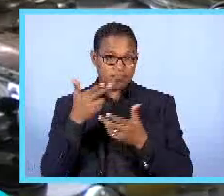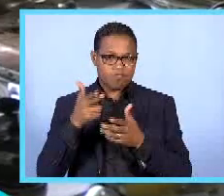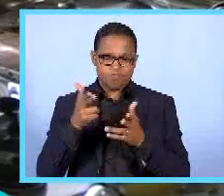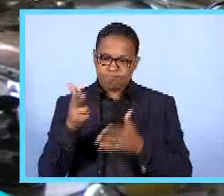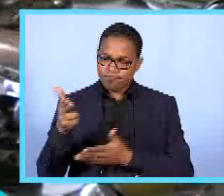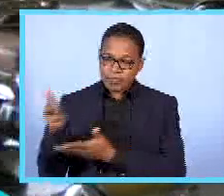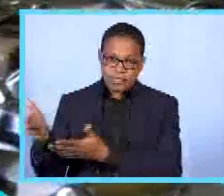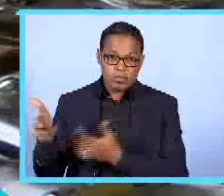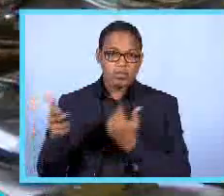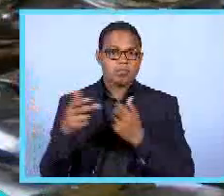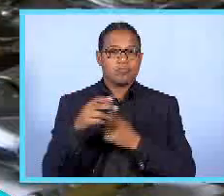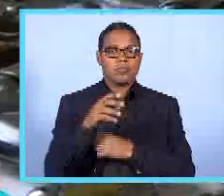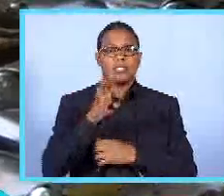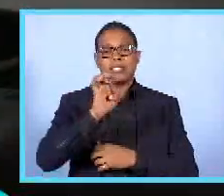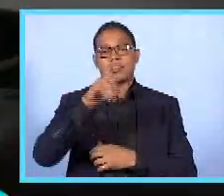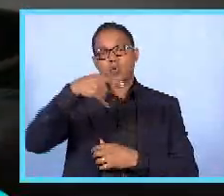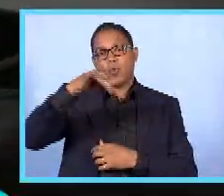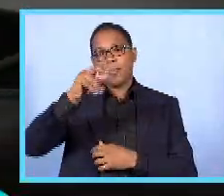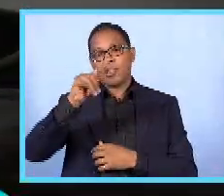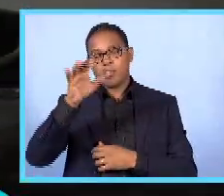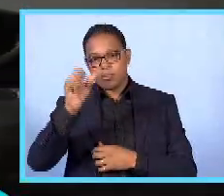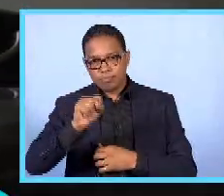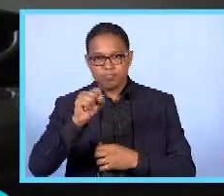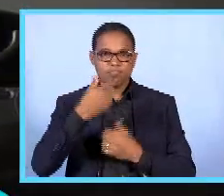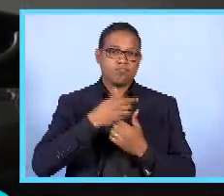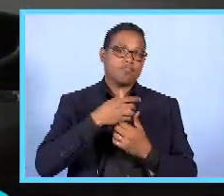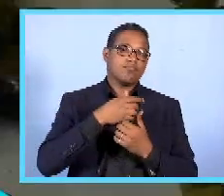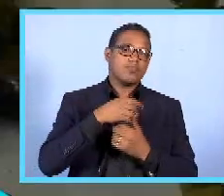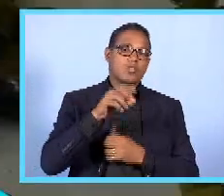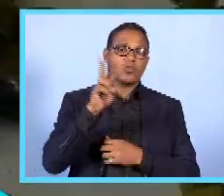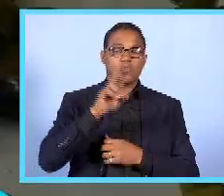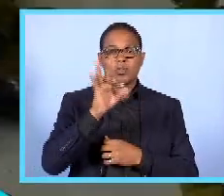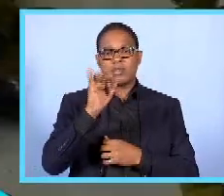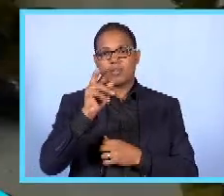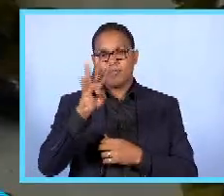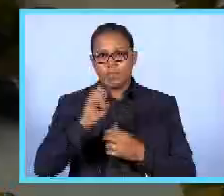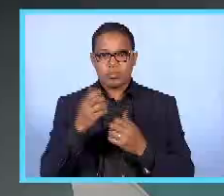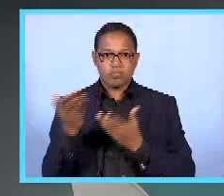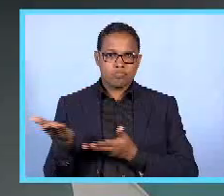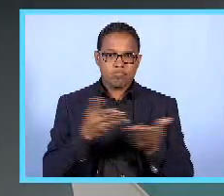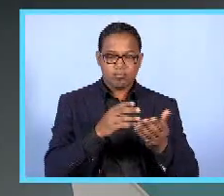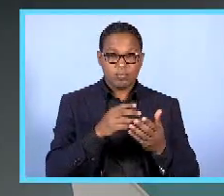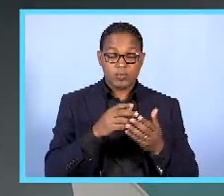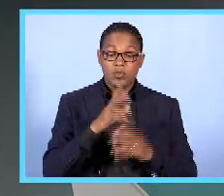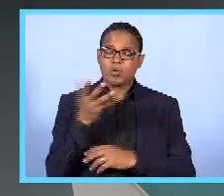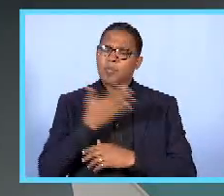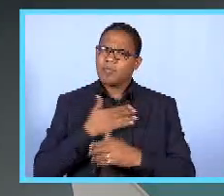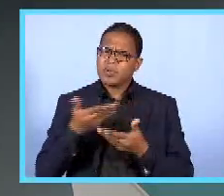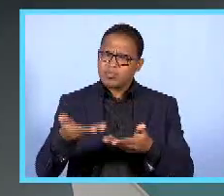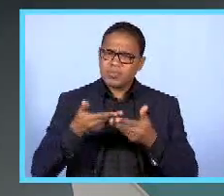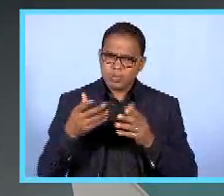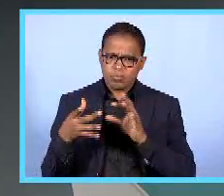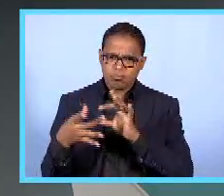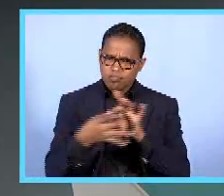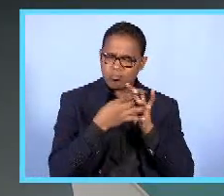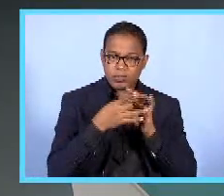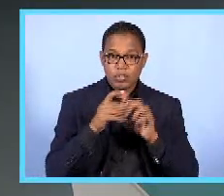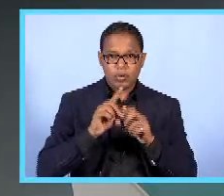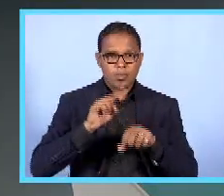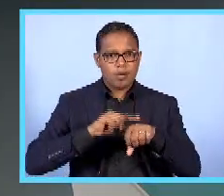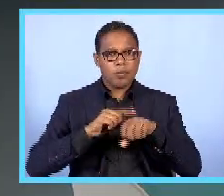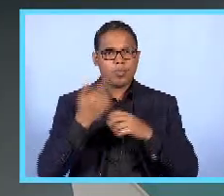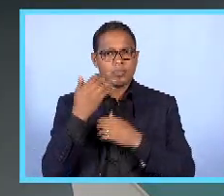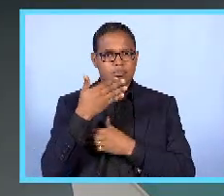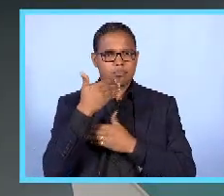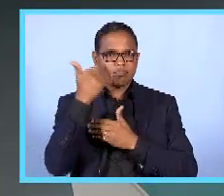140, escopetas 51 y dos rifles. Les invitamos a unirse a nosotros en nuestras próximas emisiones de Central